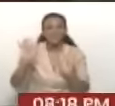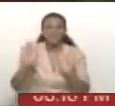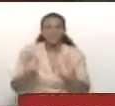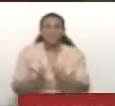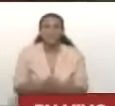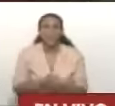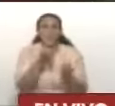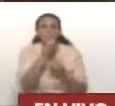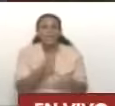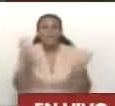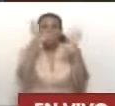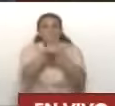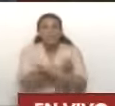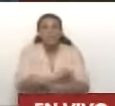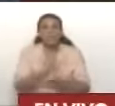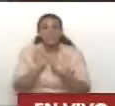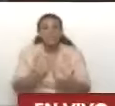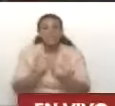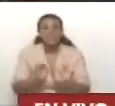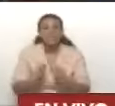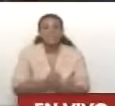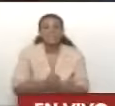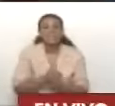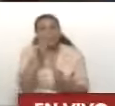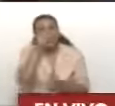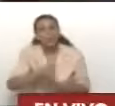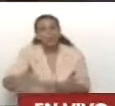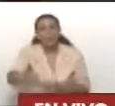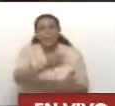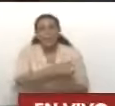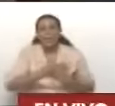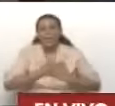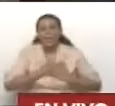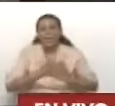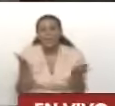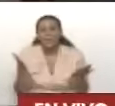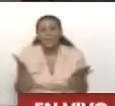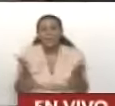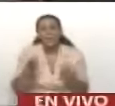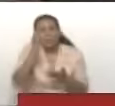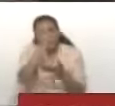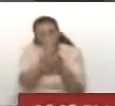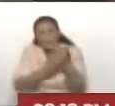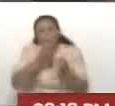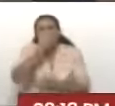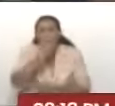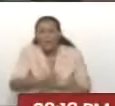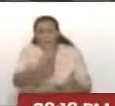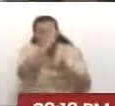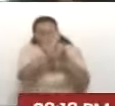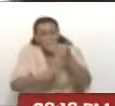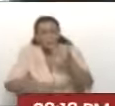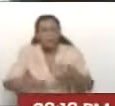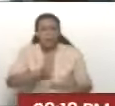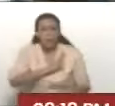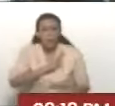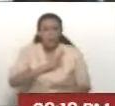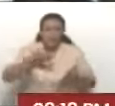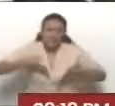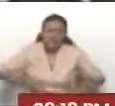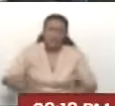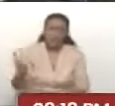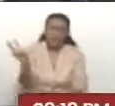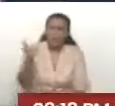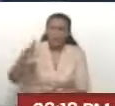Muy buenas noches, en nombre de todo el pueblo bueno, noble del estado Monagas,